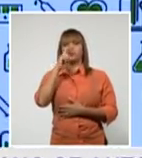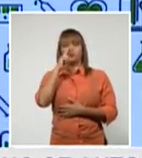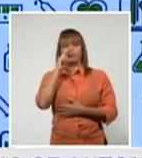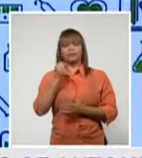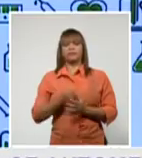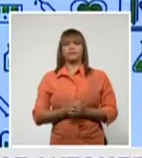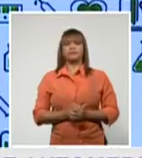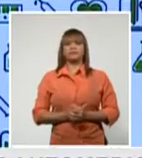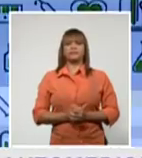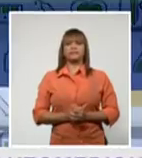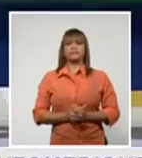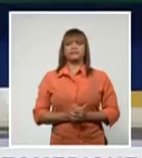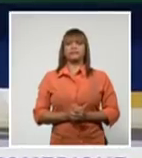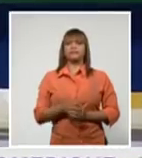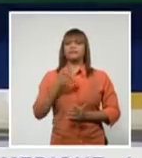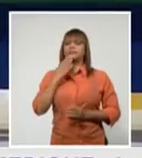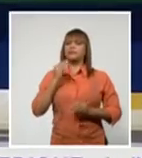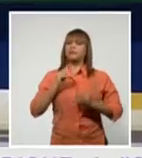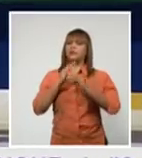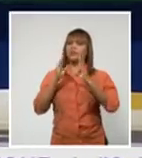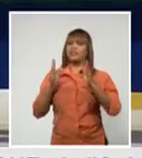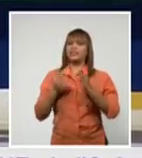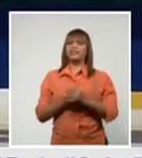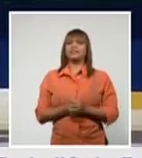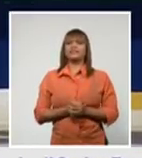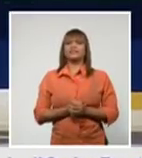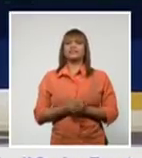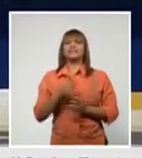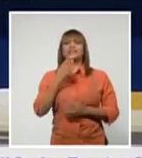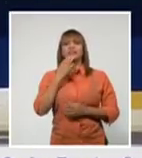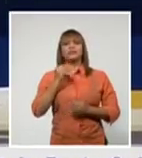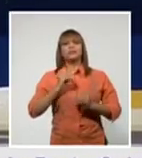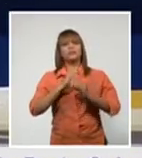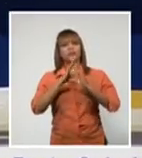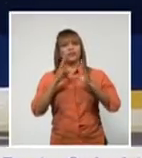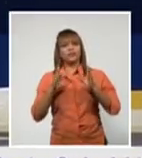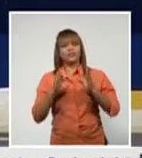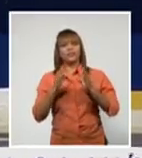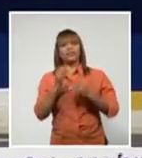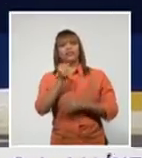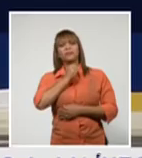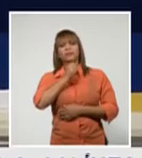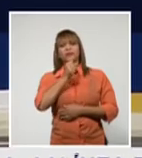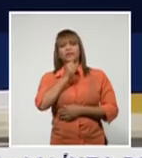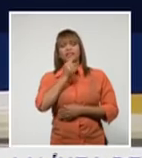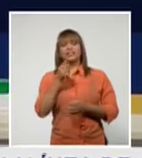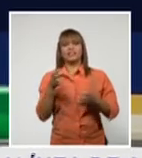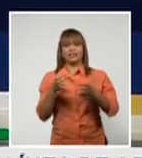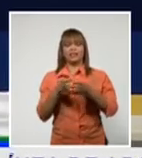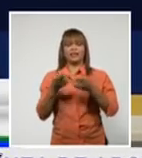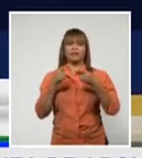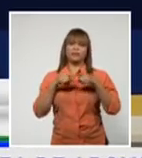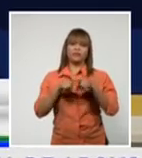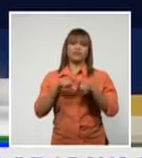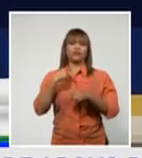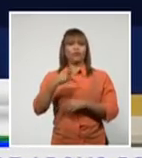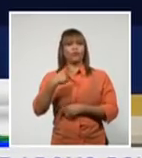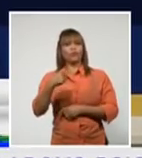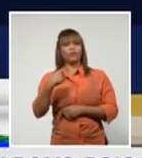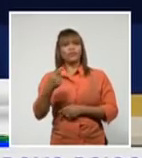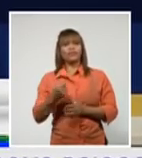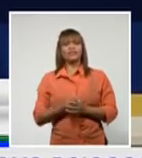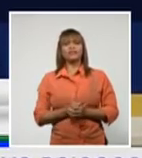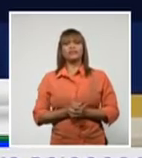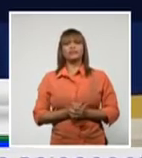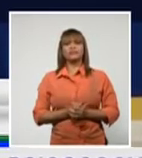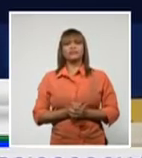MINSAP. Doctor, buenos días. Buen día, Abdiel, buen día al equipo que me acompaña todos los días, a